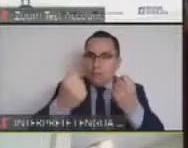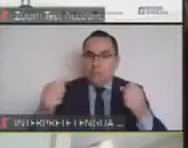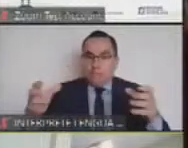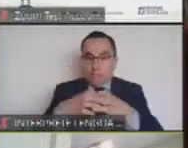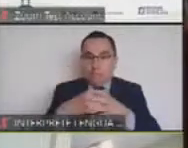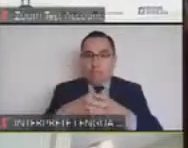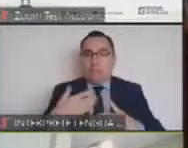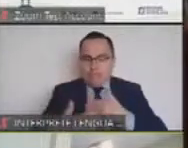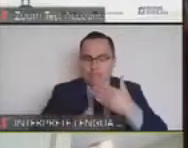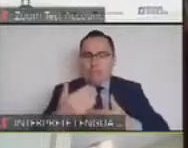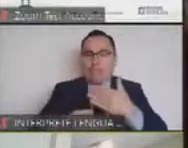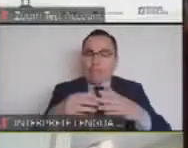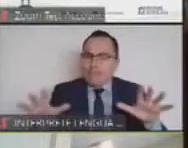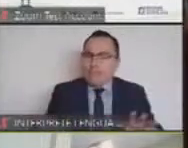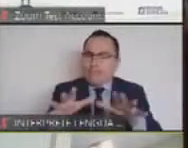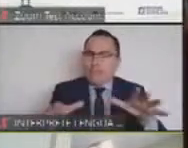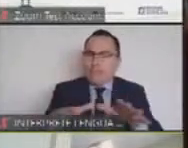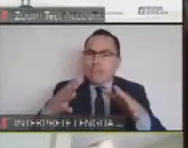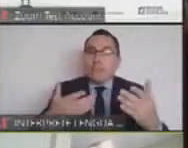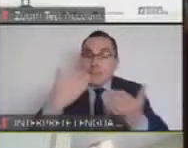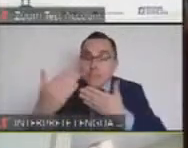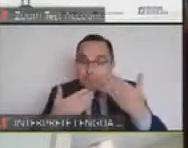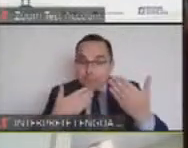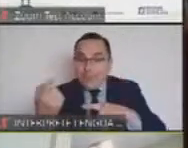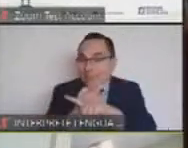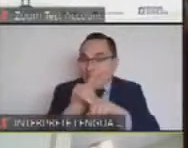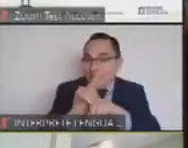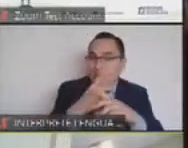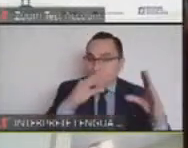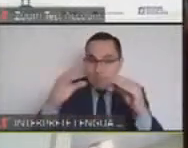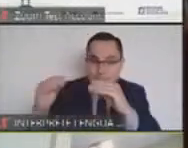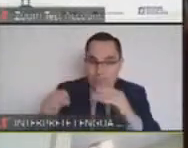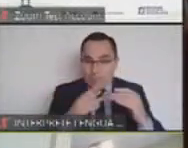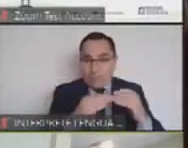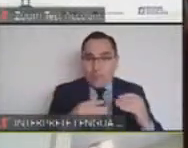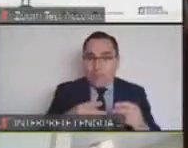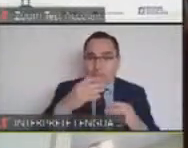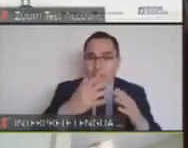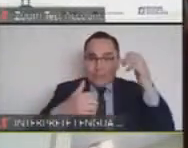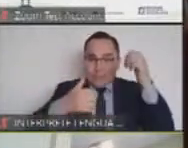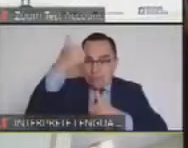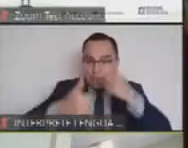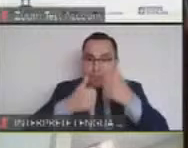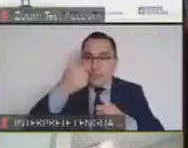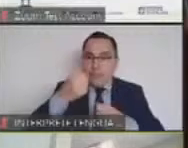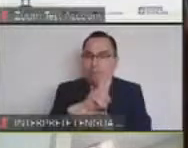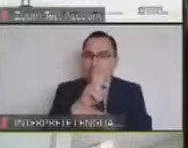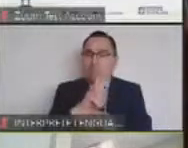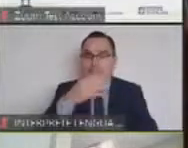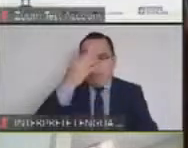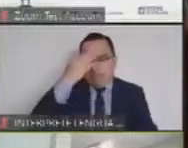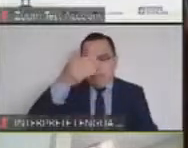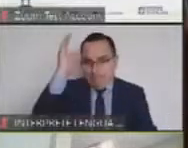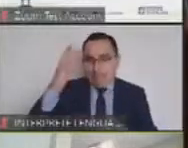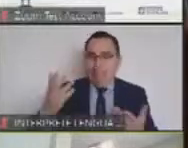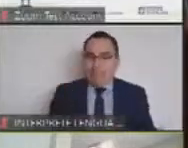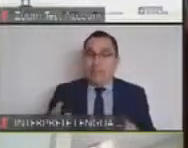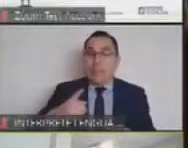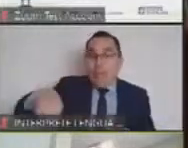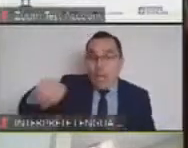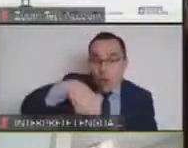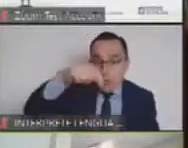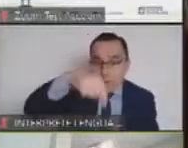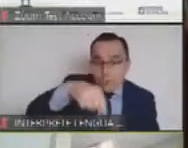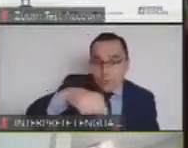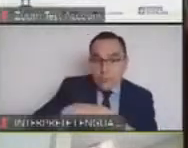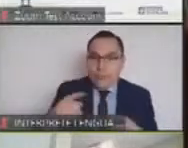para generar diálogos de tipo profesional y académico. Intentaré abordar de